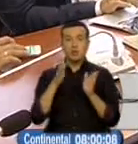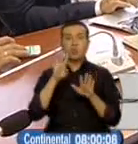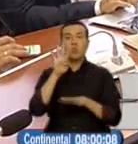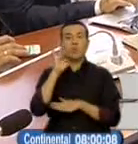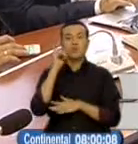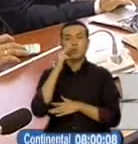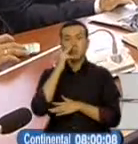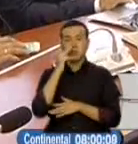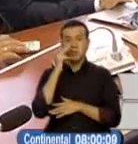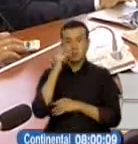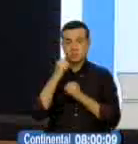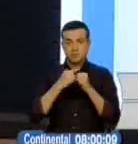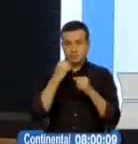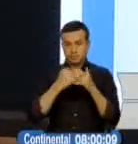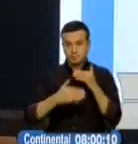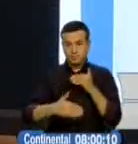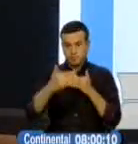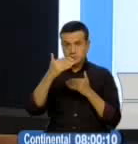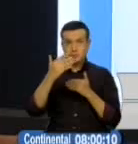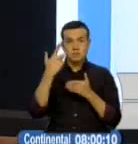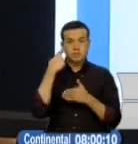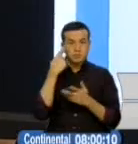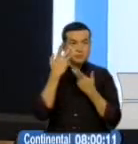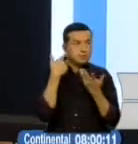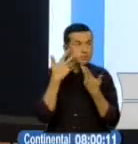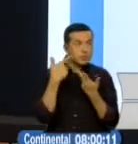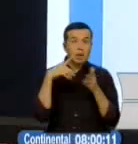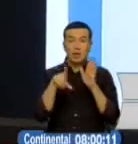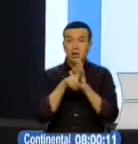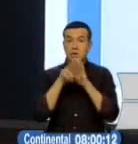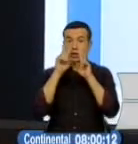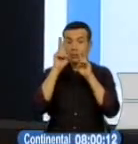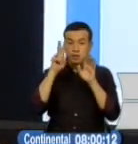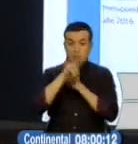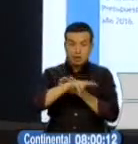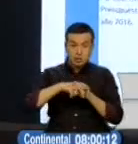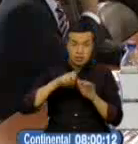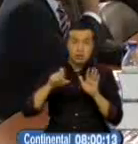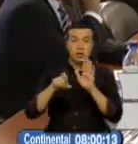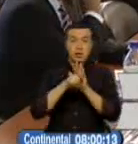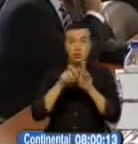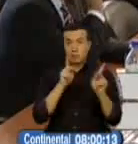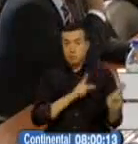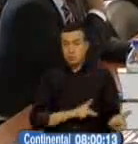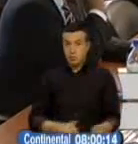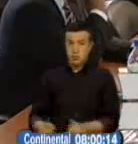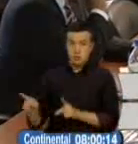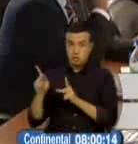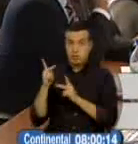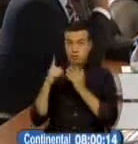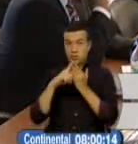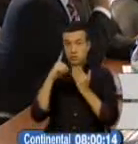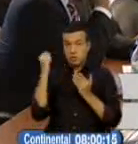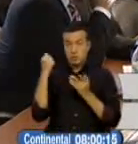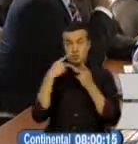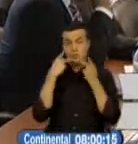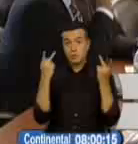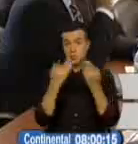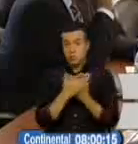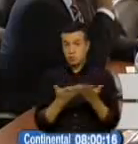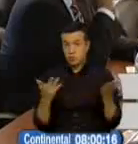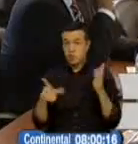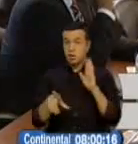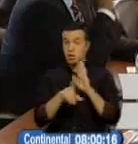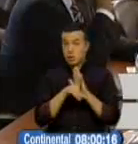de junio del año en curso. Y por abocar conocimiento, la Ley de Minería, Código Orgánico de Planificación y Finanzas Públicas,